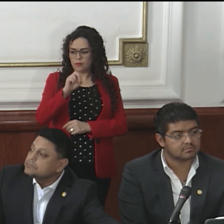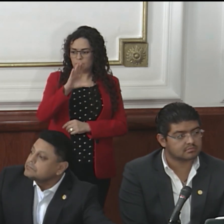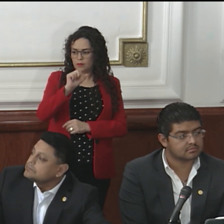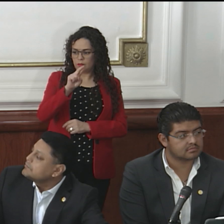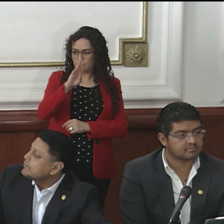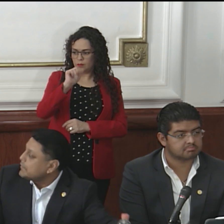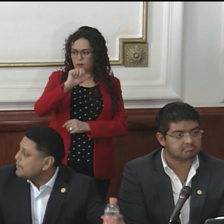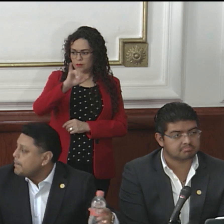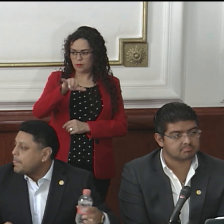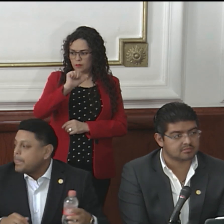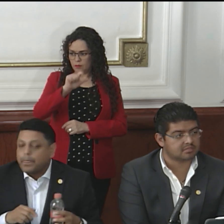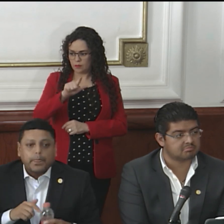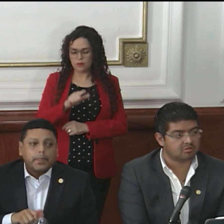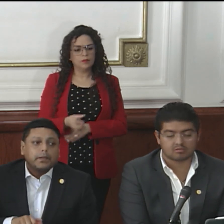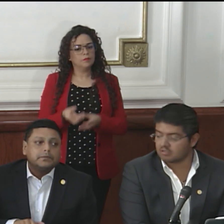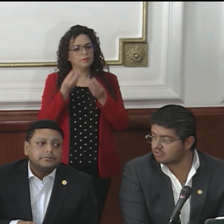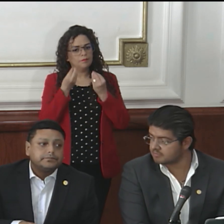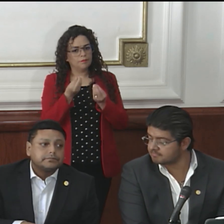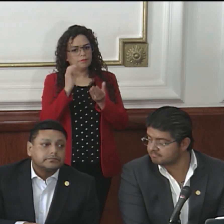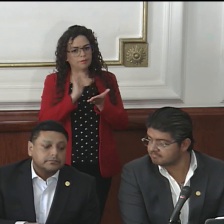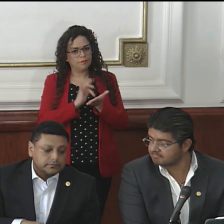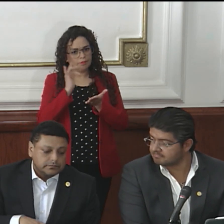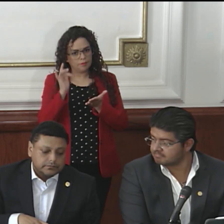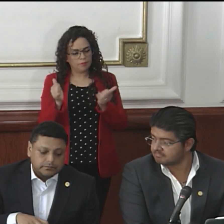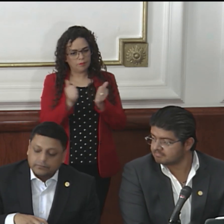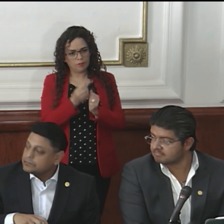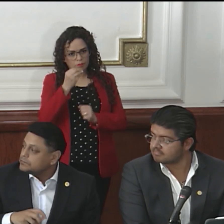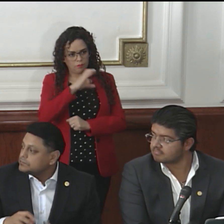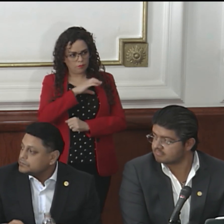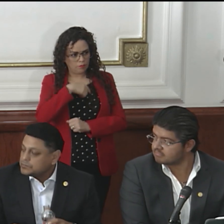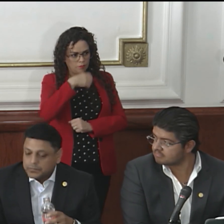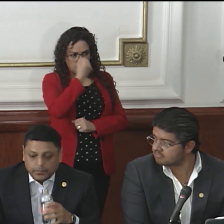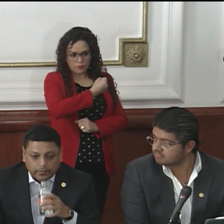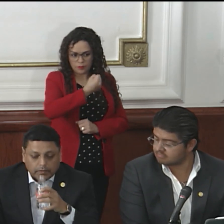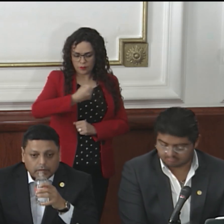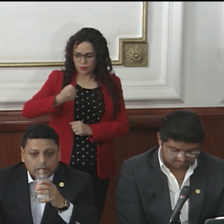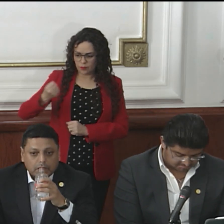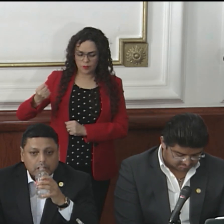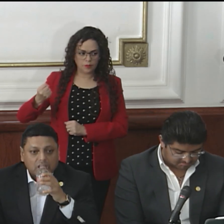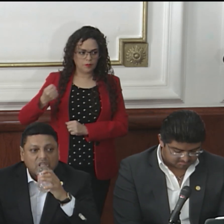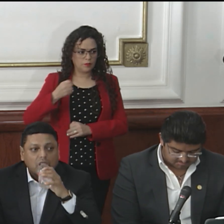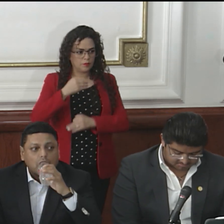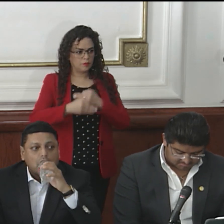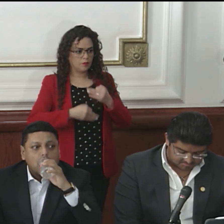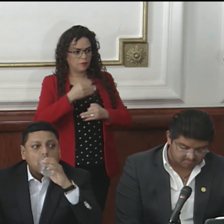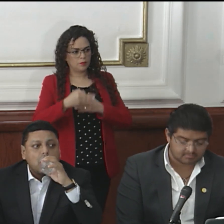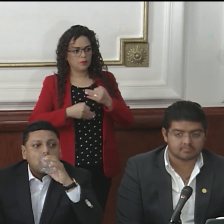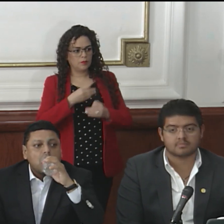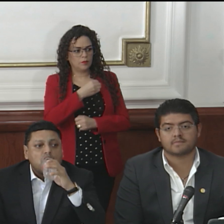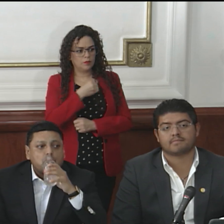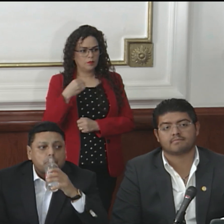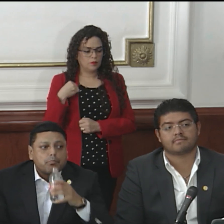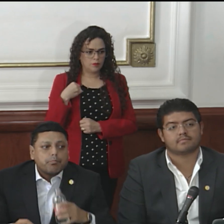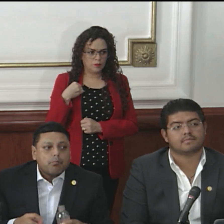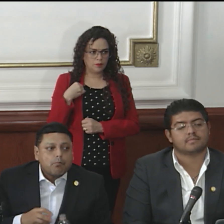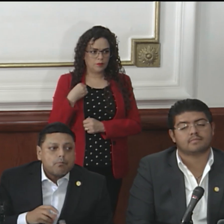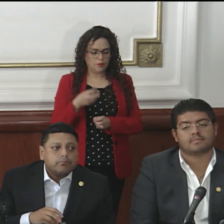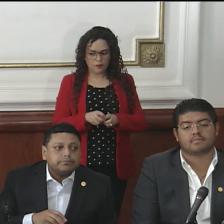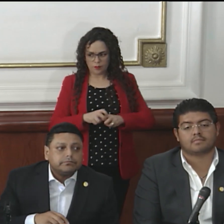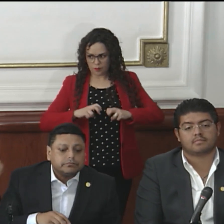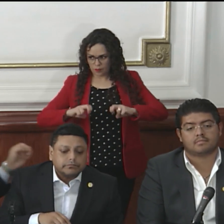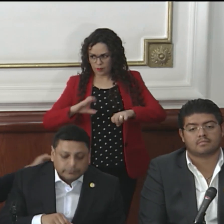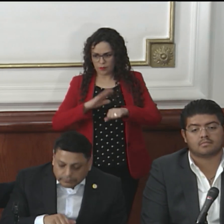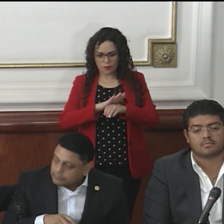Muchas gracias. Saludo fraternalmente a todas y a todos los compañeros diputados, en particular